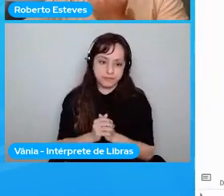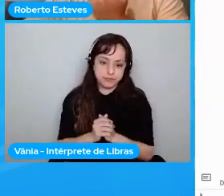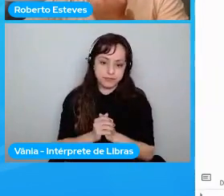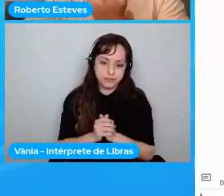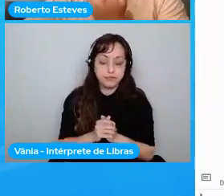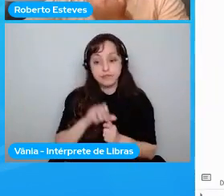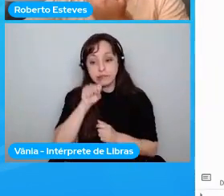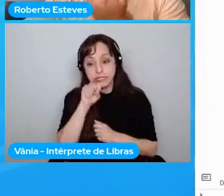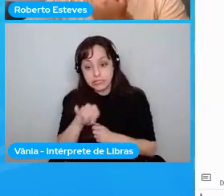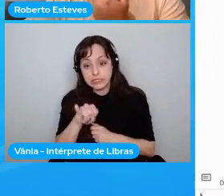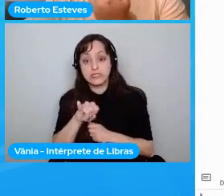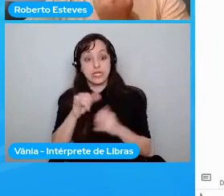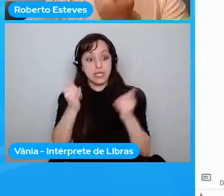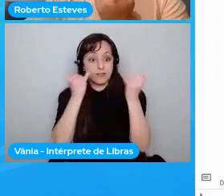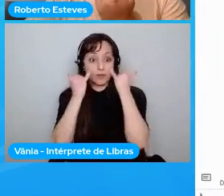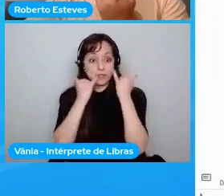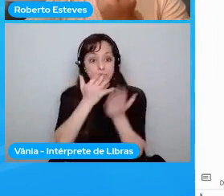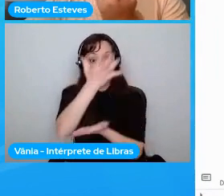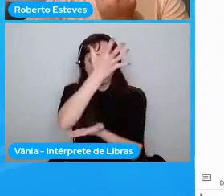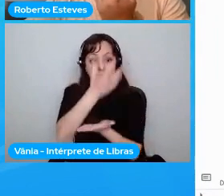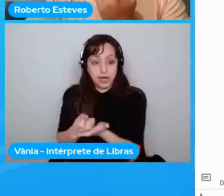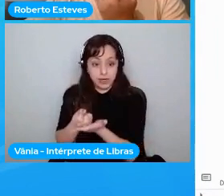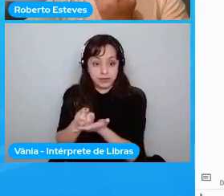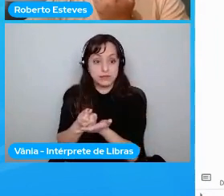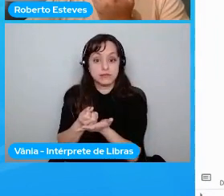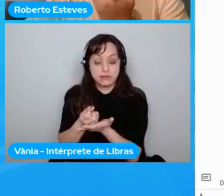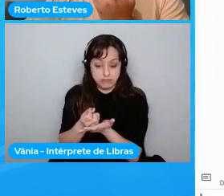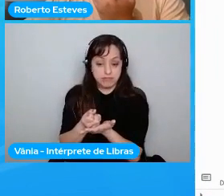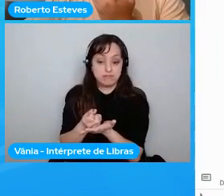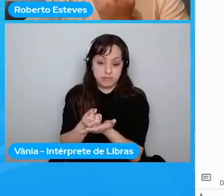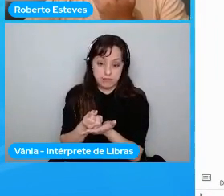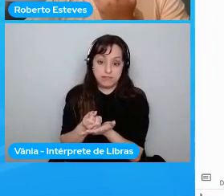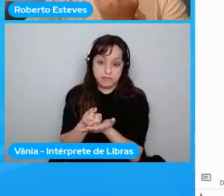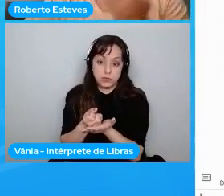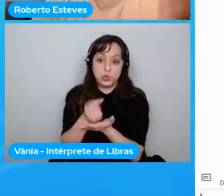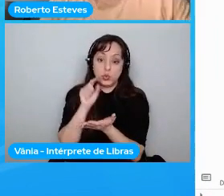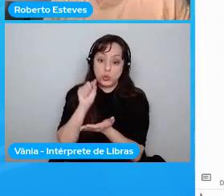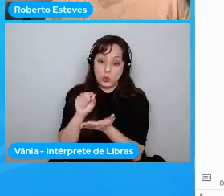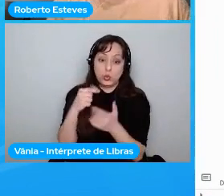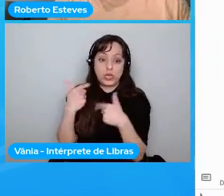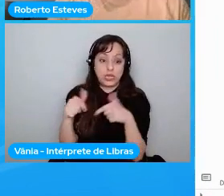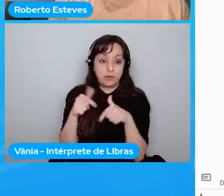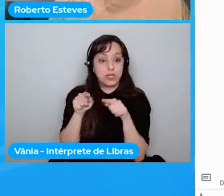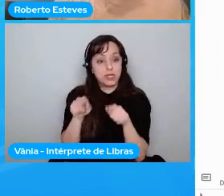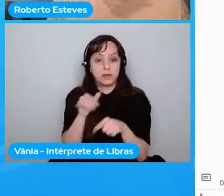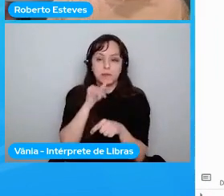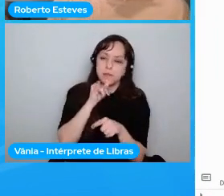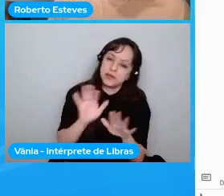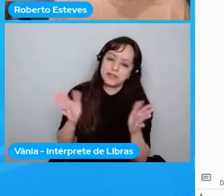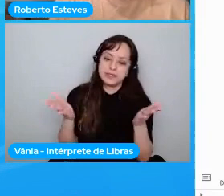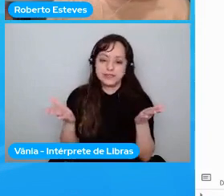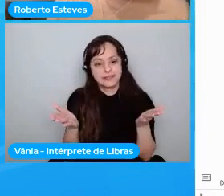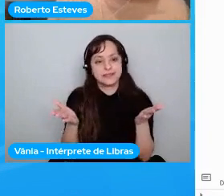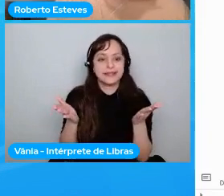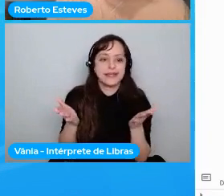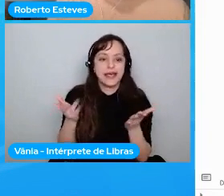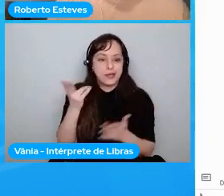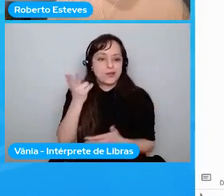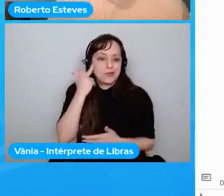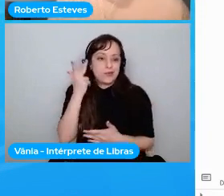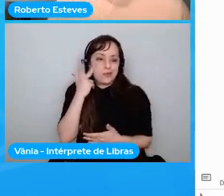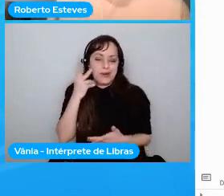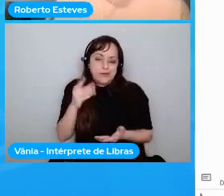la información en mi entorno de trabajo? Obviamente, como suele suceder en la vida real,